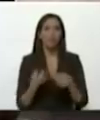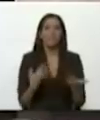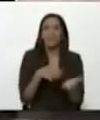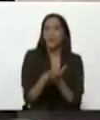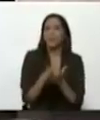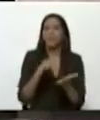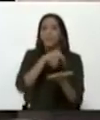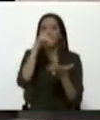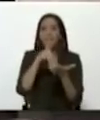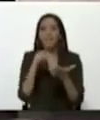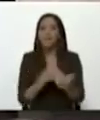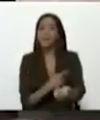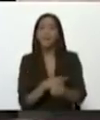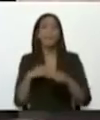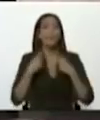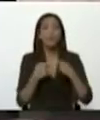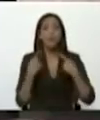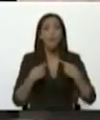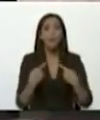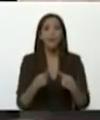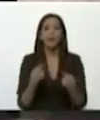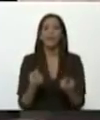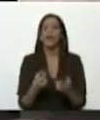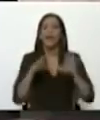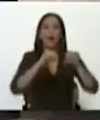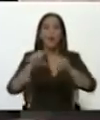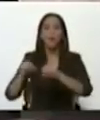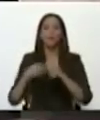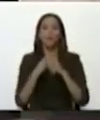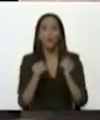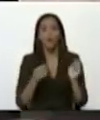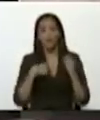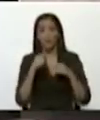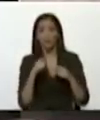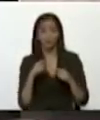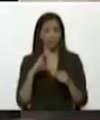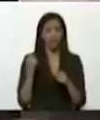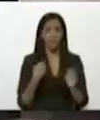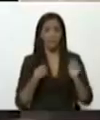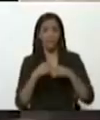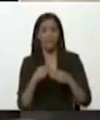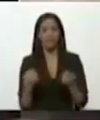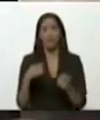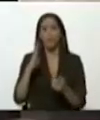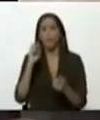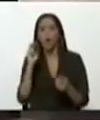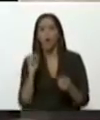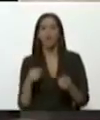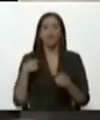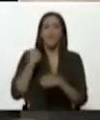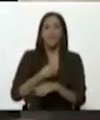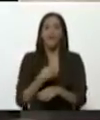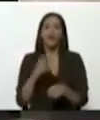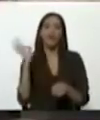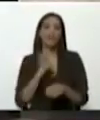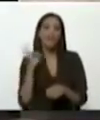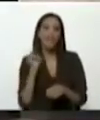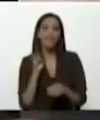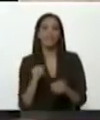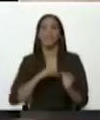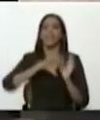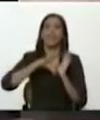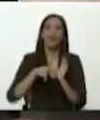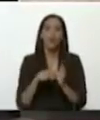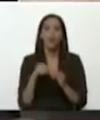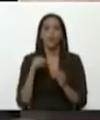en Miami, hermano? Que Voluntad Popular agarró todos los negocios. No solamente el negocio del tema de bonos, no solamente el pago de los intereses, el robo